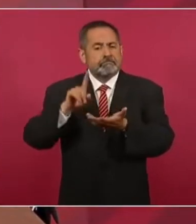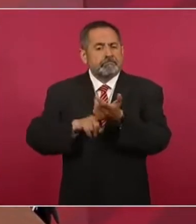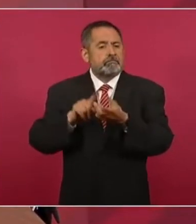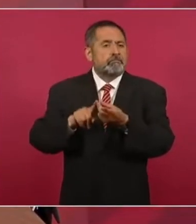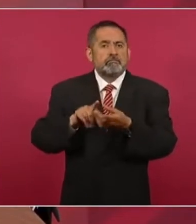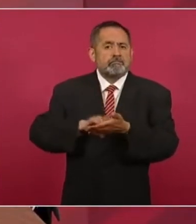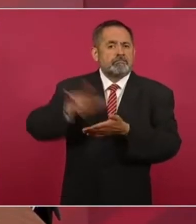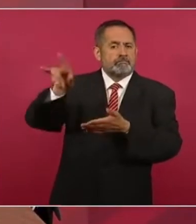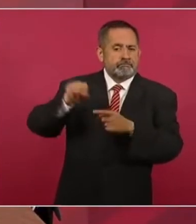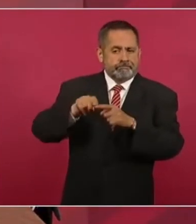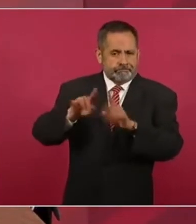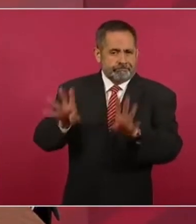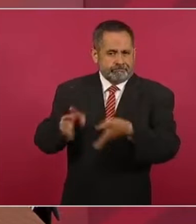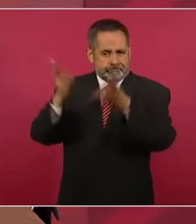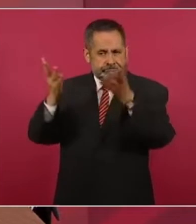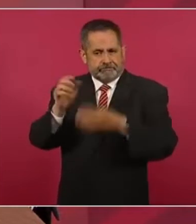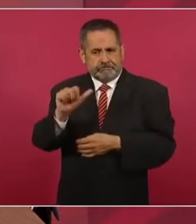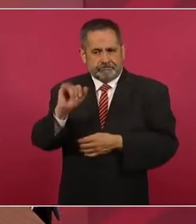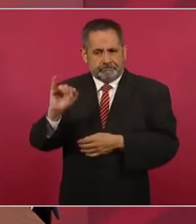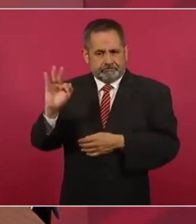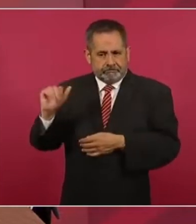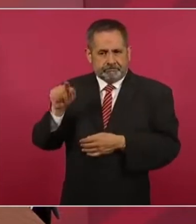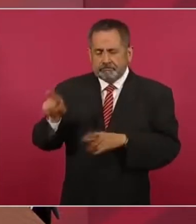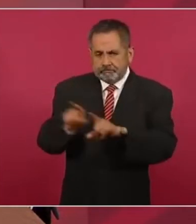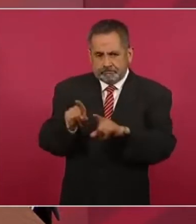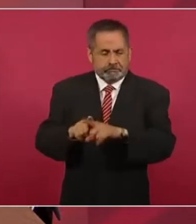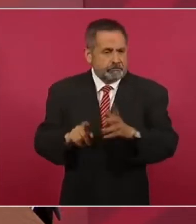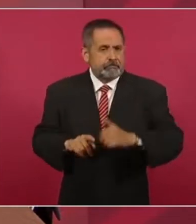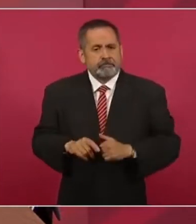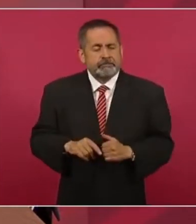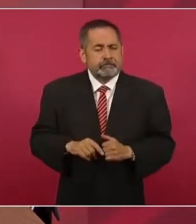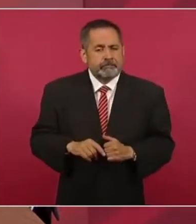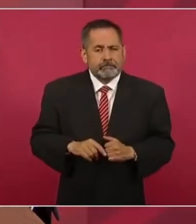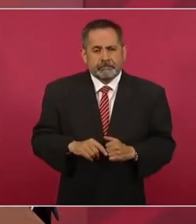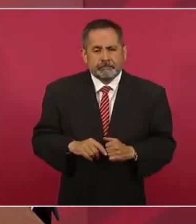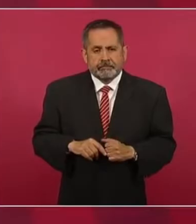Ángeles. Y lo mismo va a ser